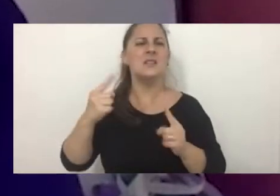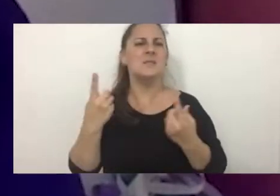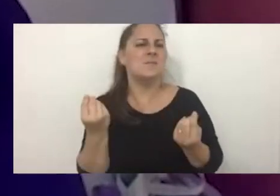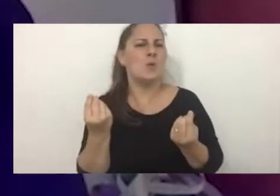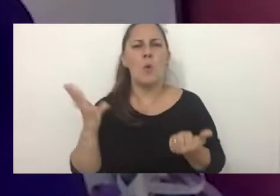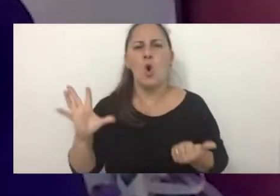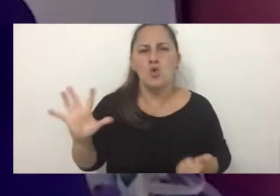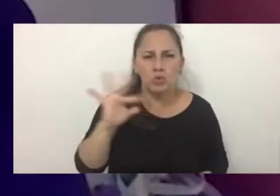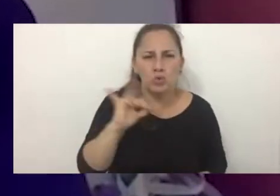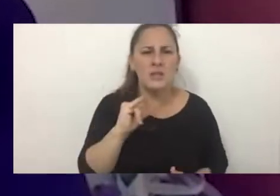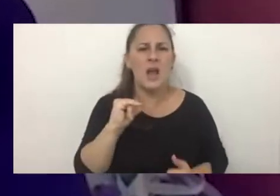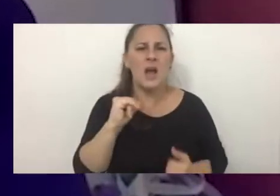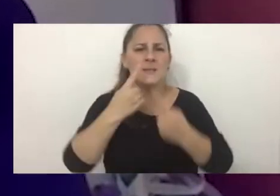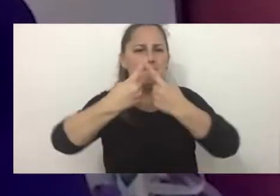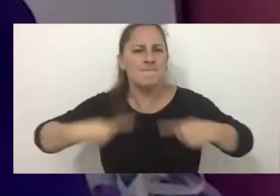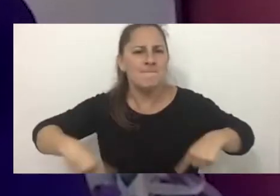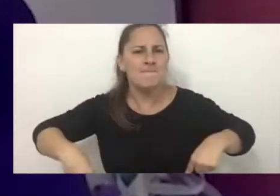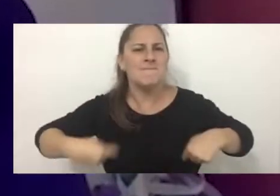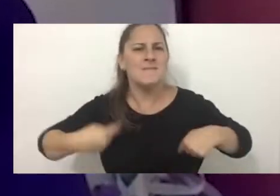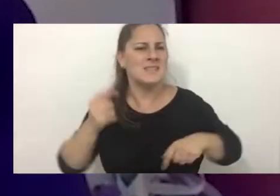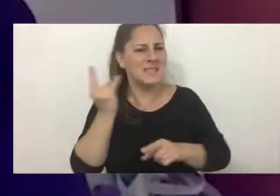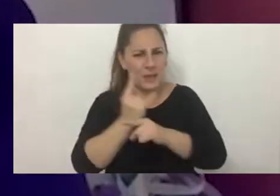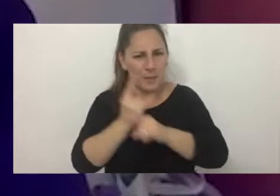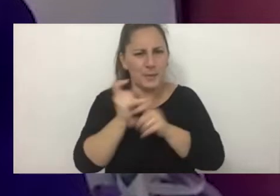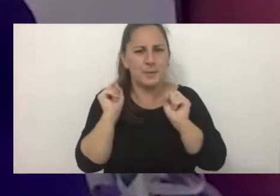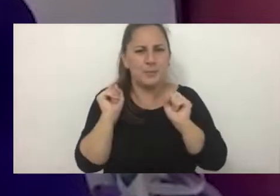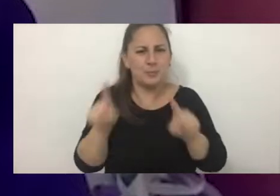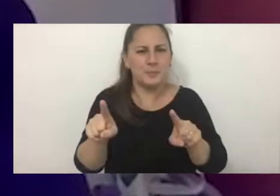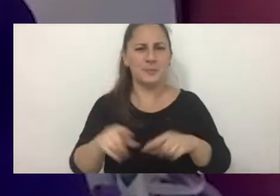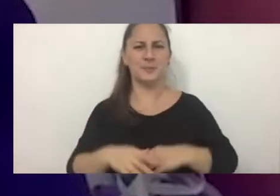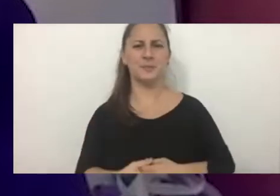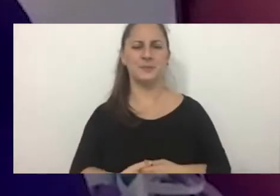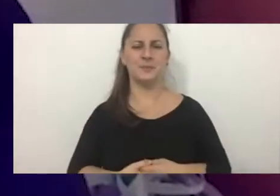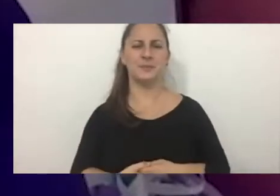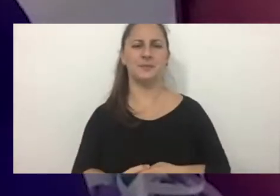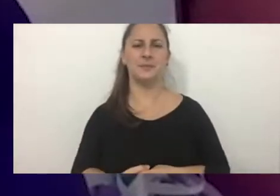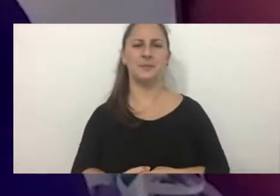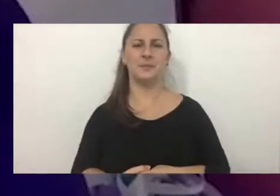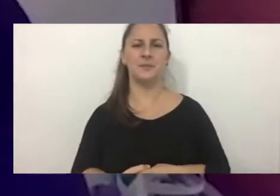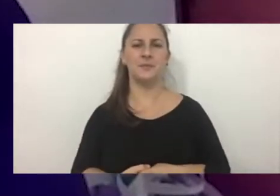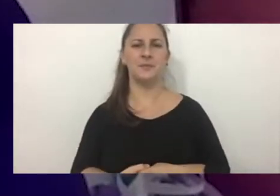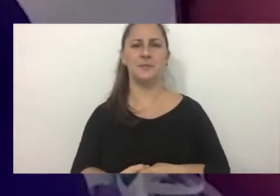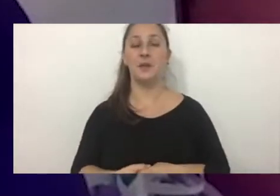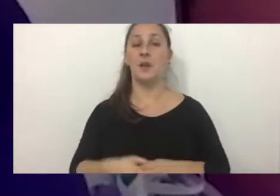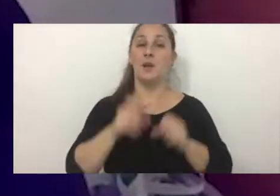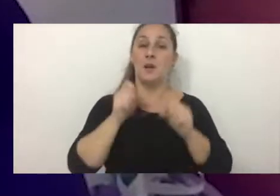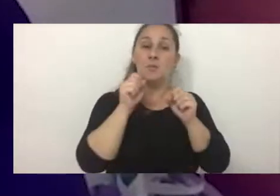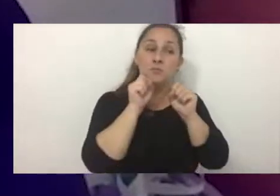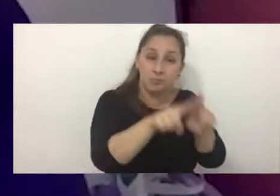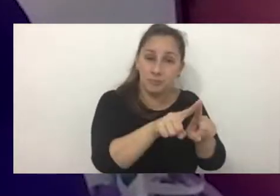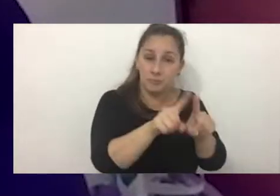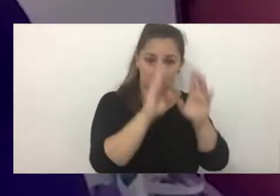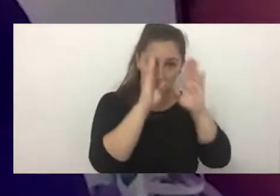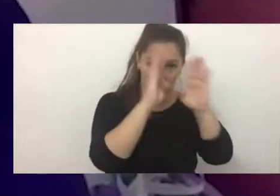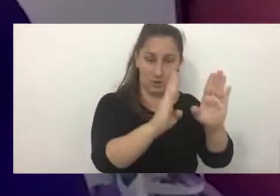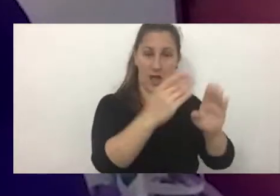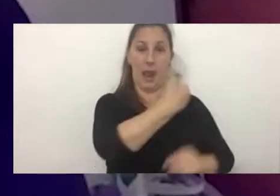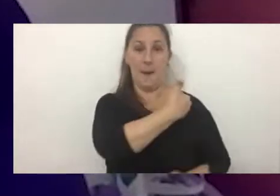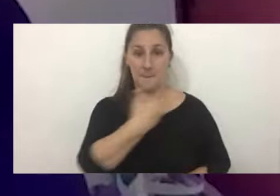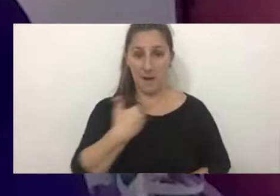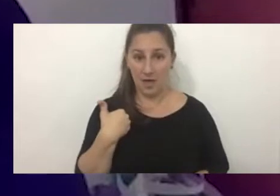las mujeres. Y bueno, y a ver un poco cómo es la situación actual,